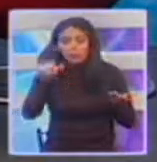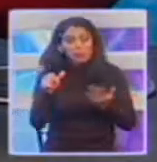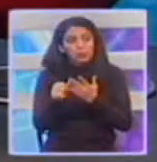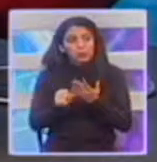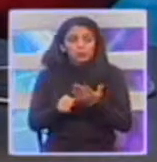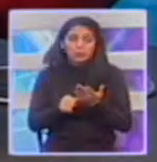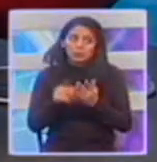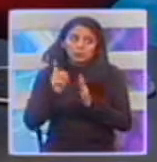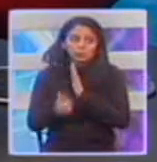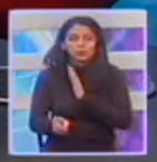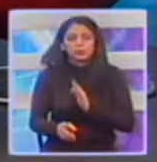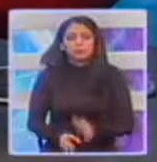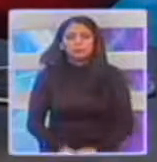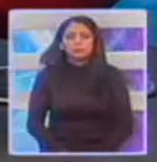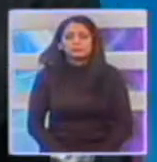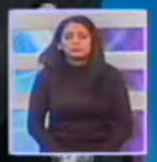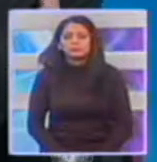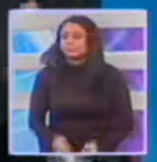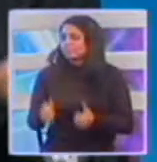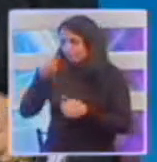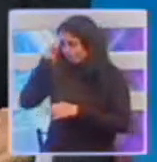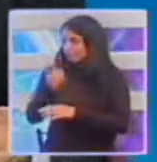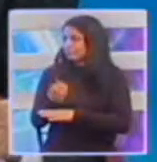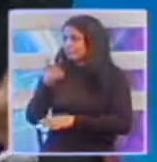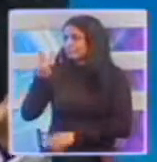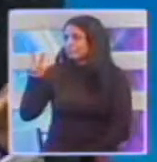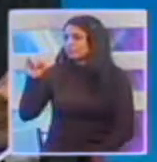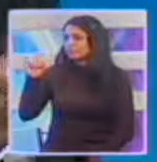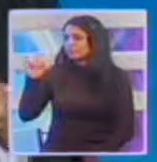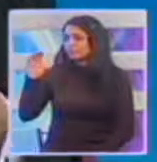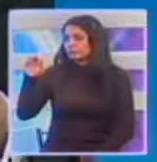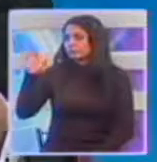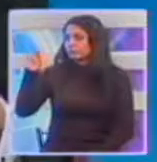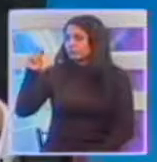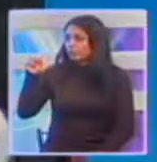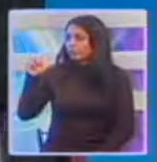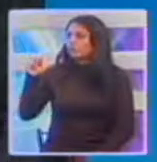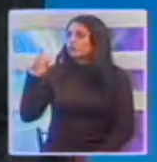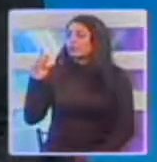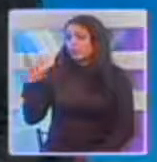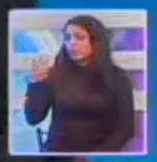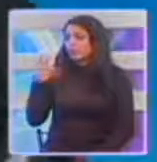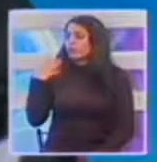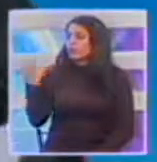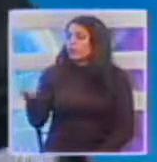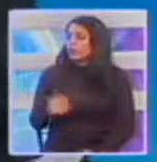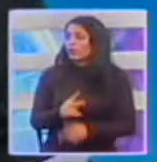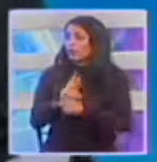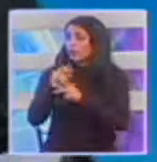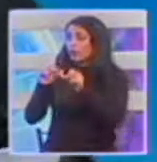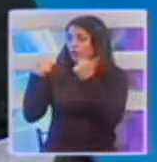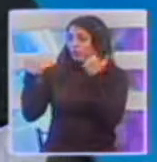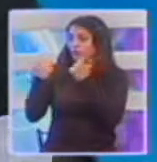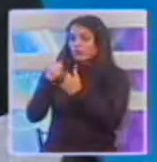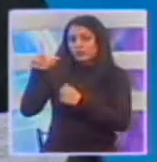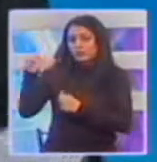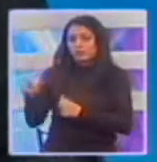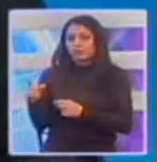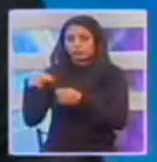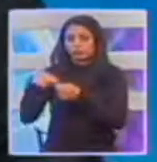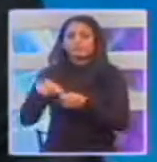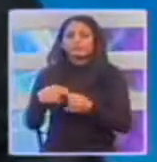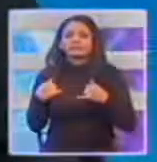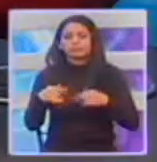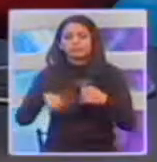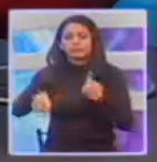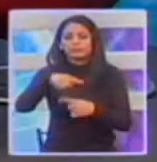víctor gracias a que tenga buen día víctor marina asambleísta de país miembro de la comisión de fiscalización son las siete de la mañana con nueve minutos hacemos